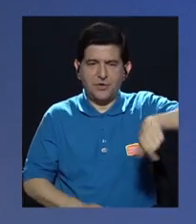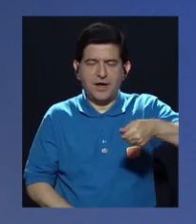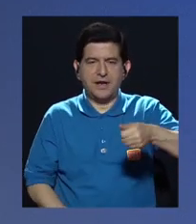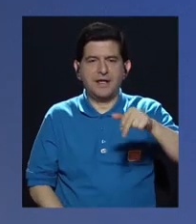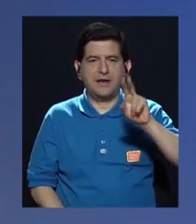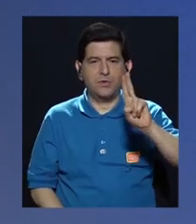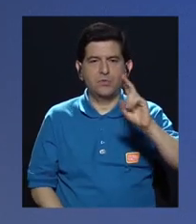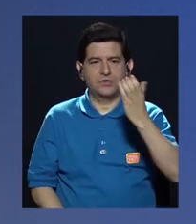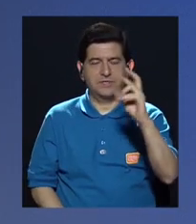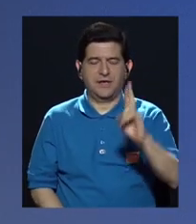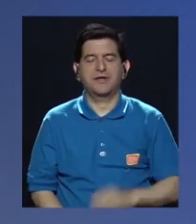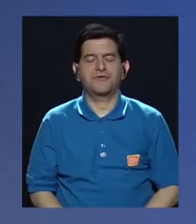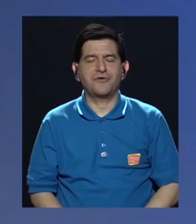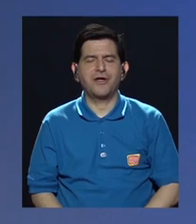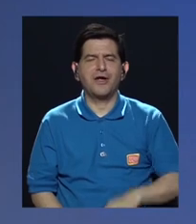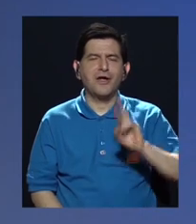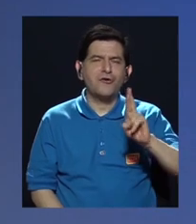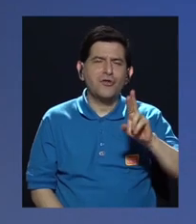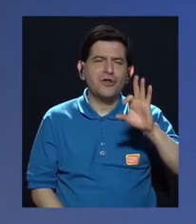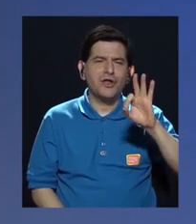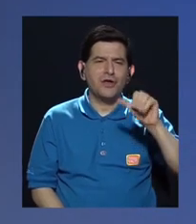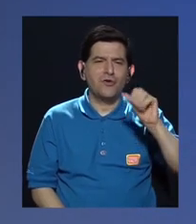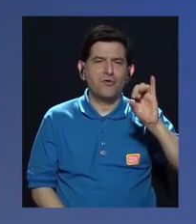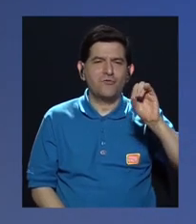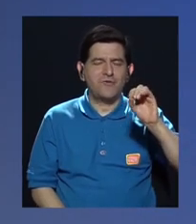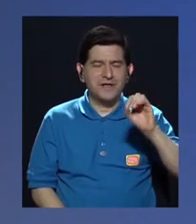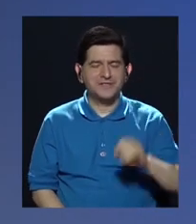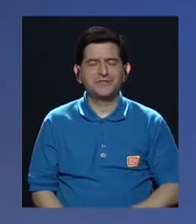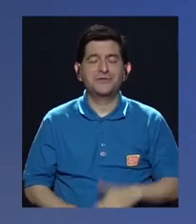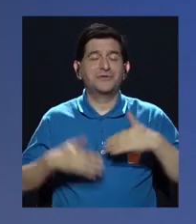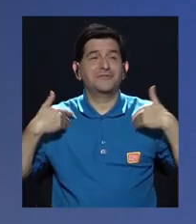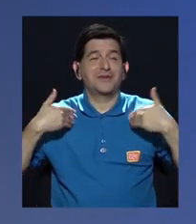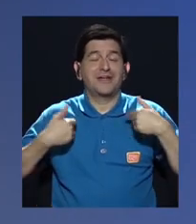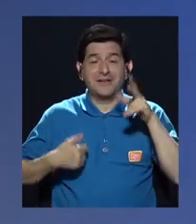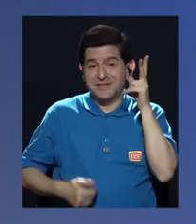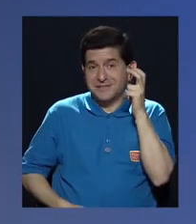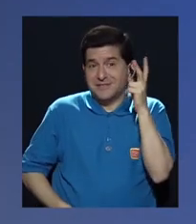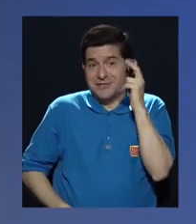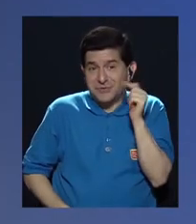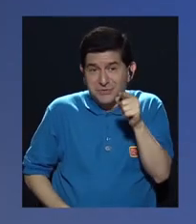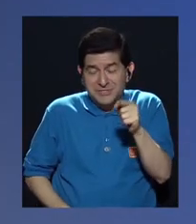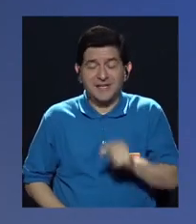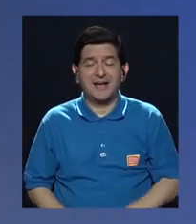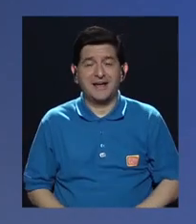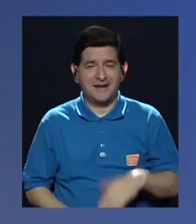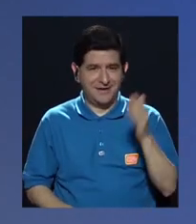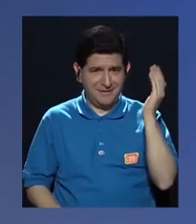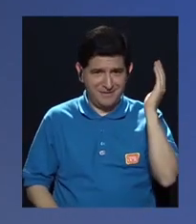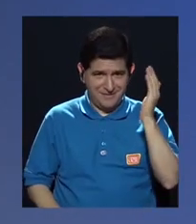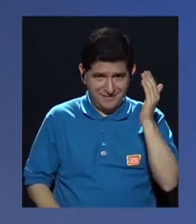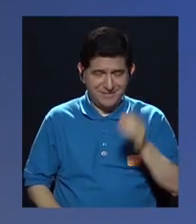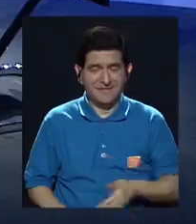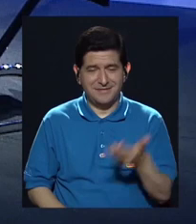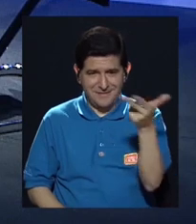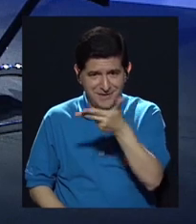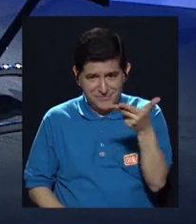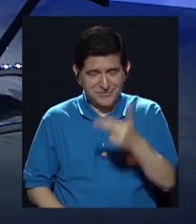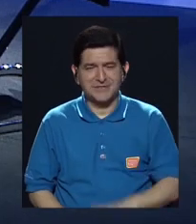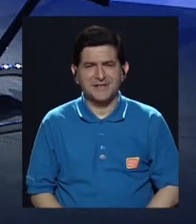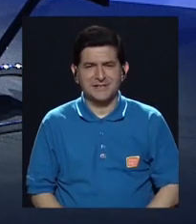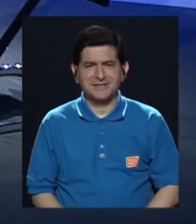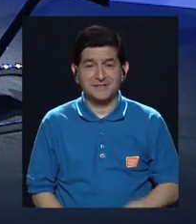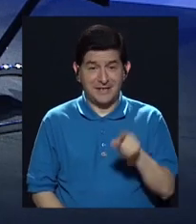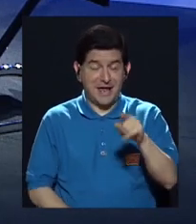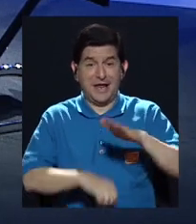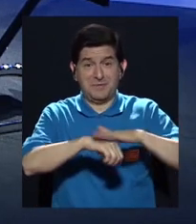de Costa Rica. Estoy seguro que don Rodrigo Facio estaría muy contento de escuchar esta tertulia hoy. Ah, estoy seguro. Estoy muy, muy seguro. Sí.